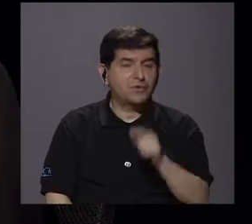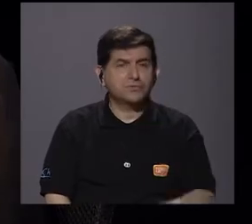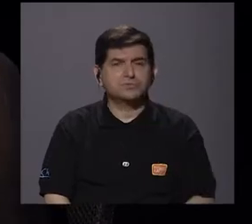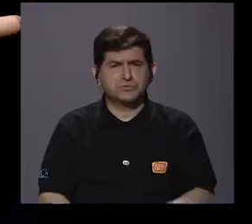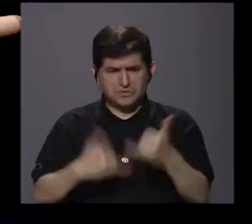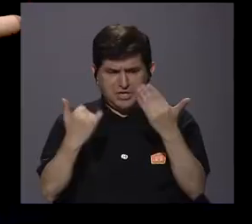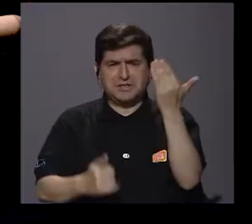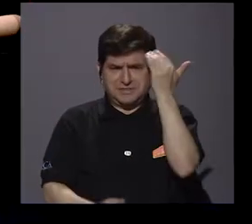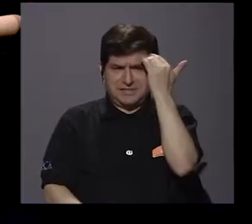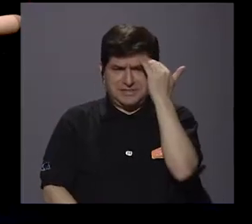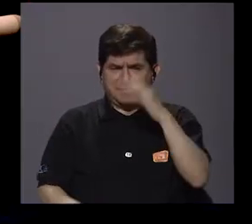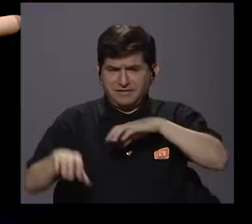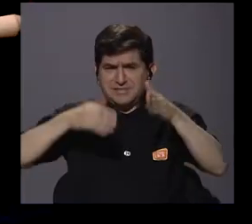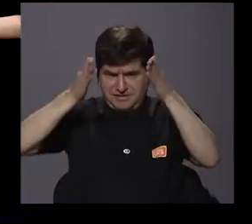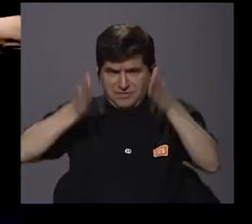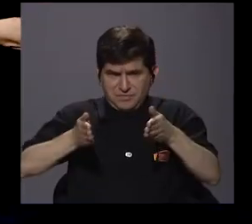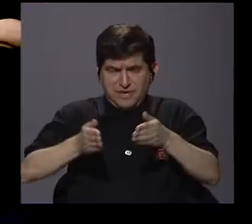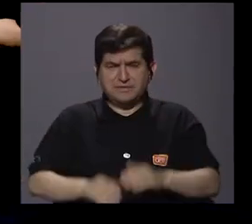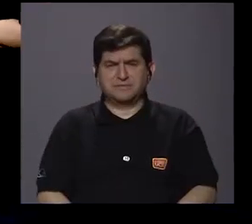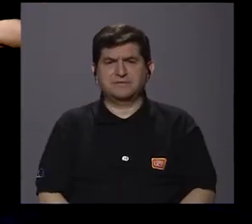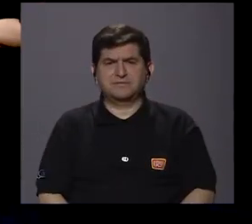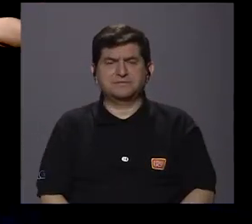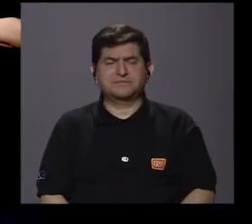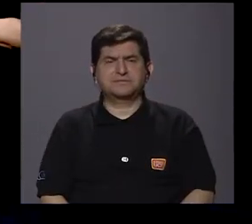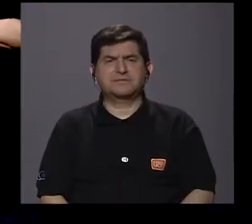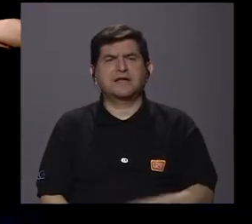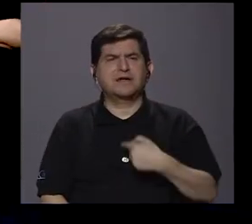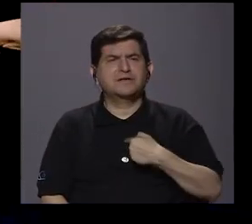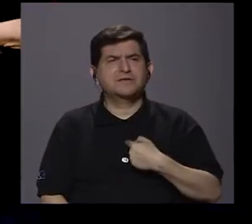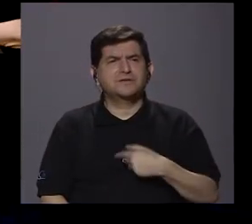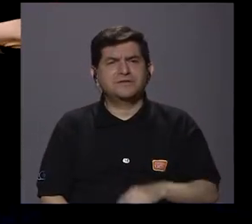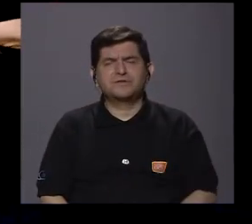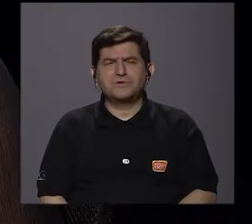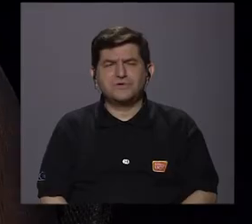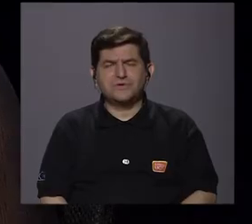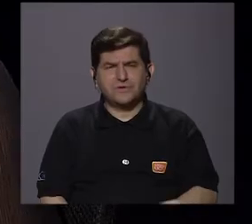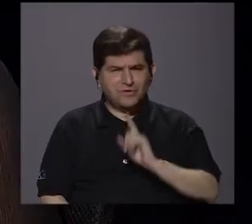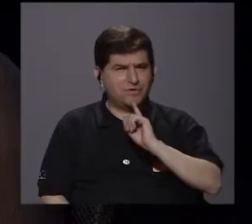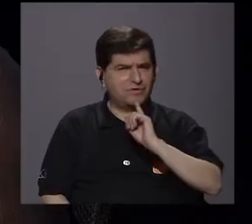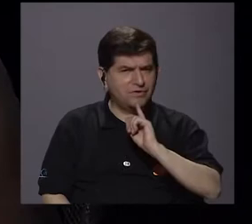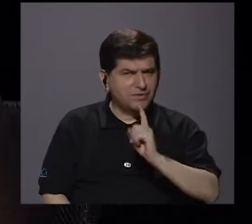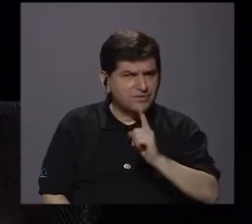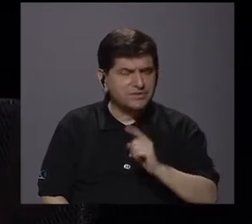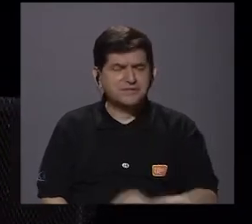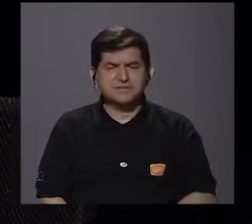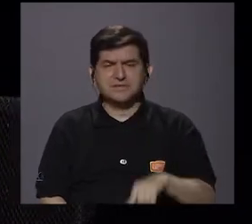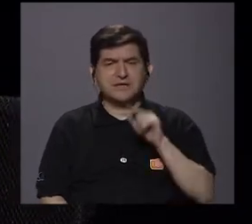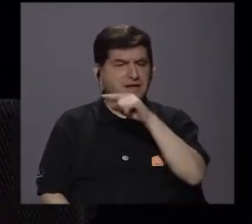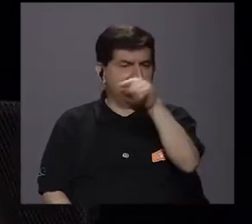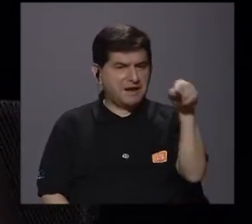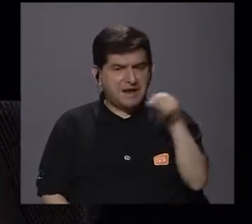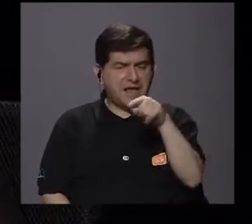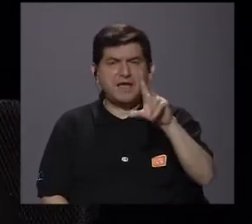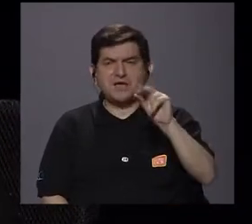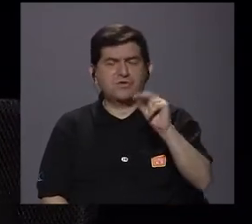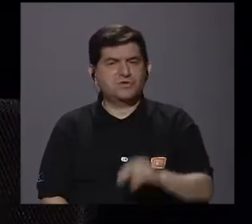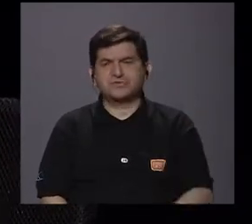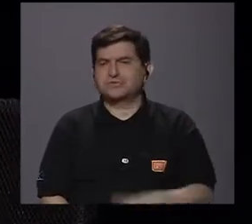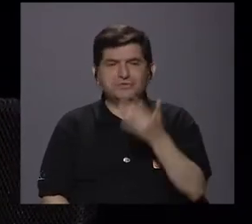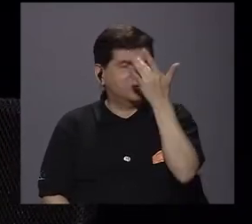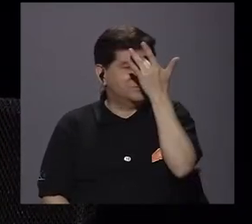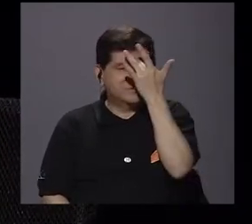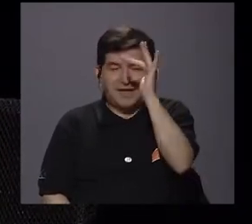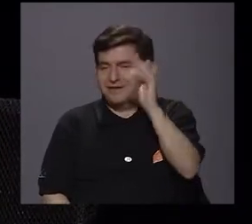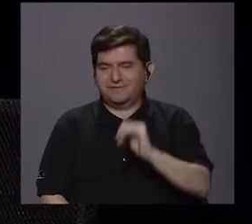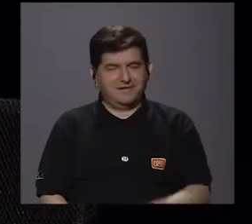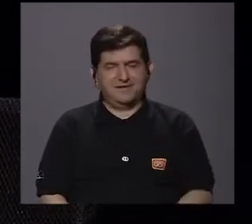reconocida activista ya, ¿no? Sí, en realidad quiero decir algo. Ellos no son tan